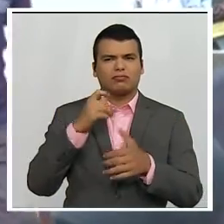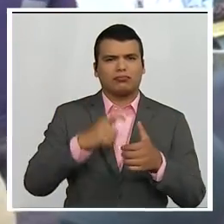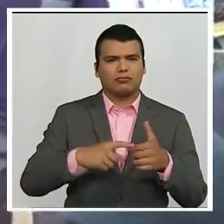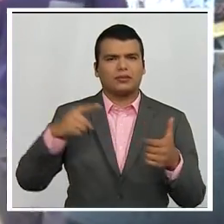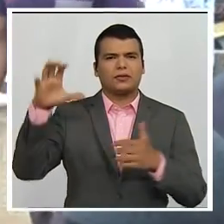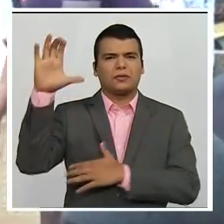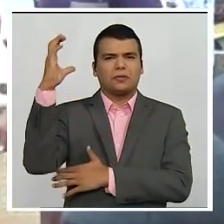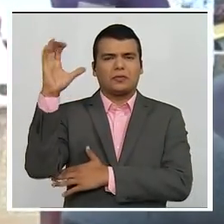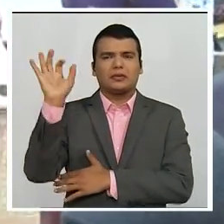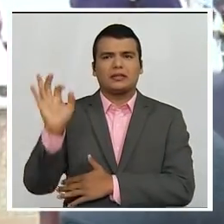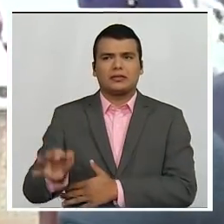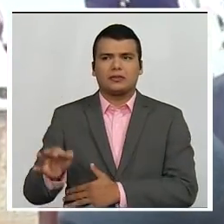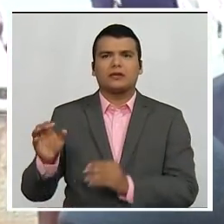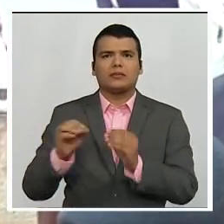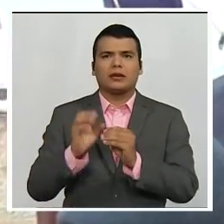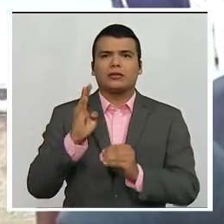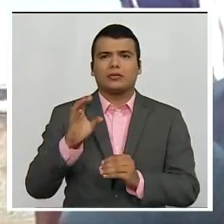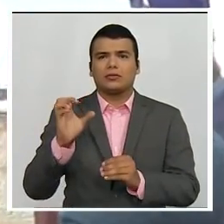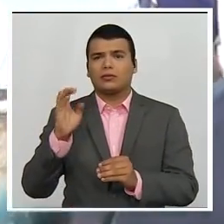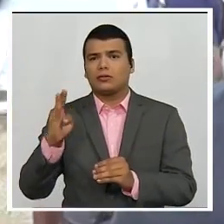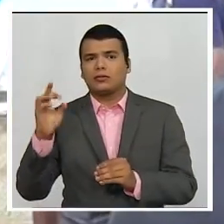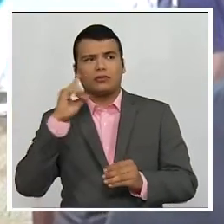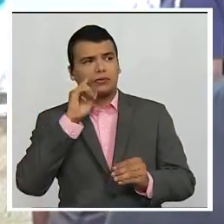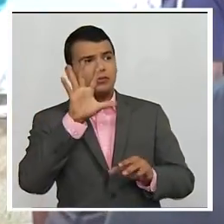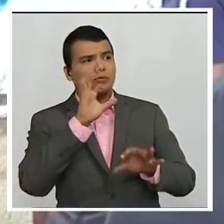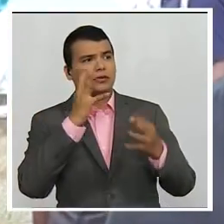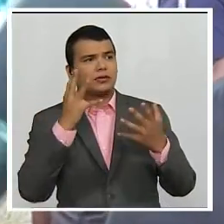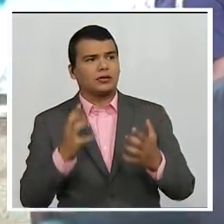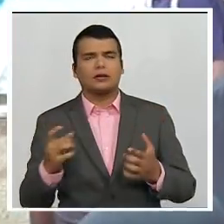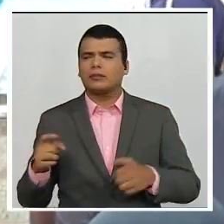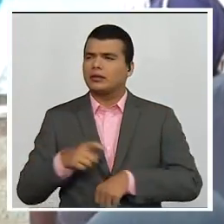colombia había mucho que le interesaba en él